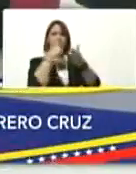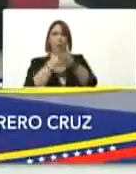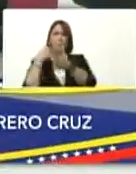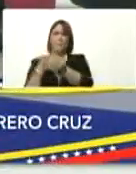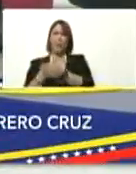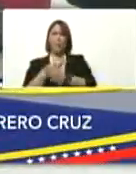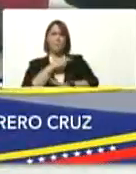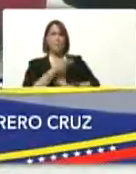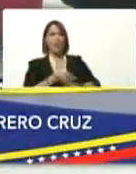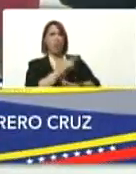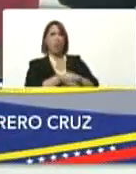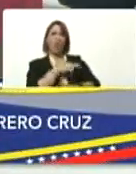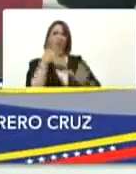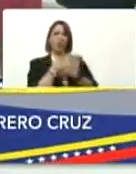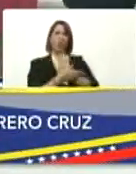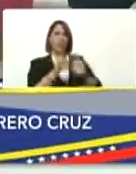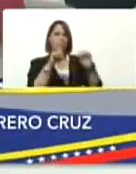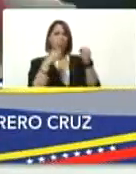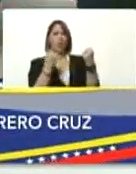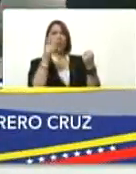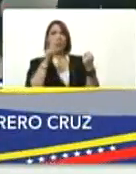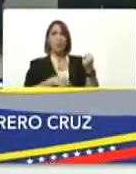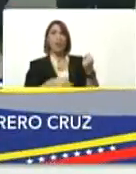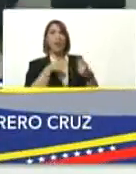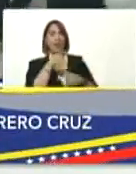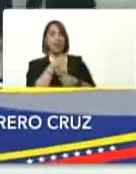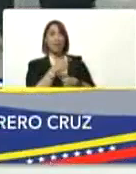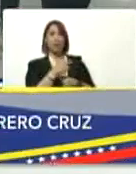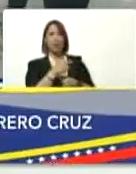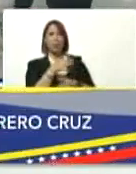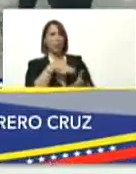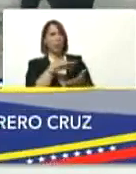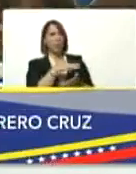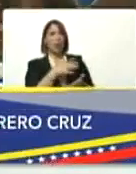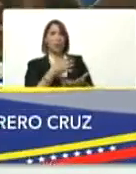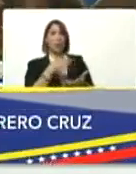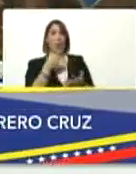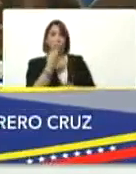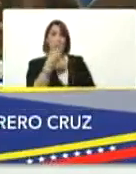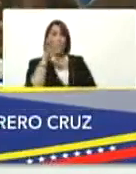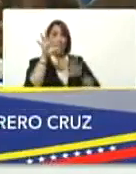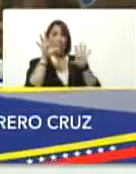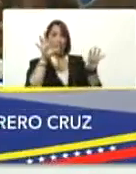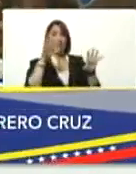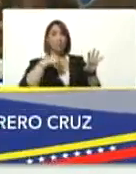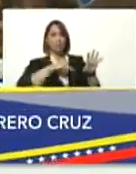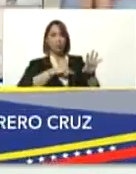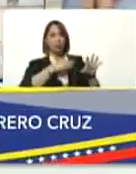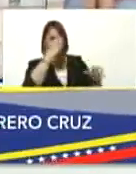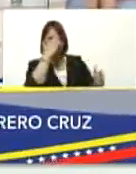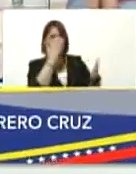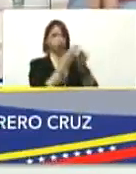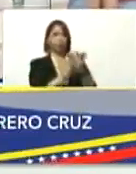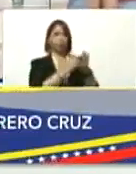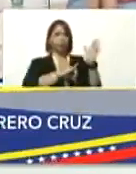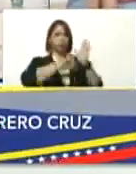las consecuencias de toda esta crisis internacional. Dos países que hemos enfrentado